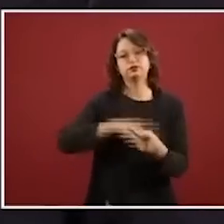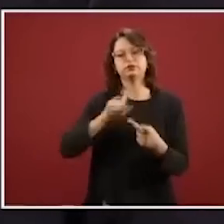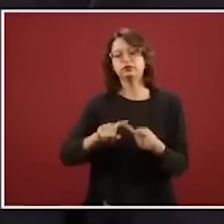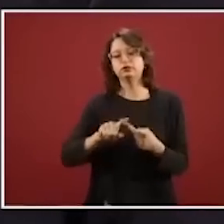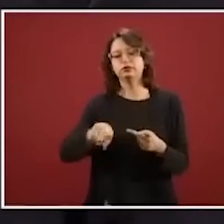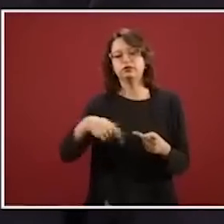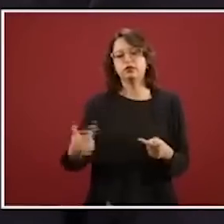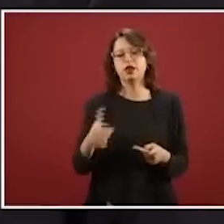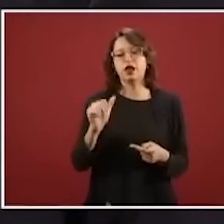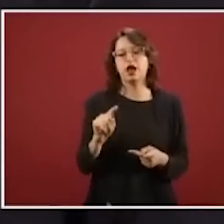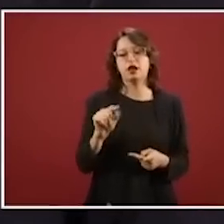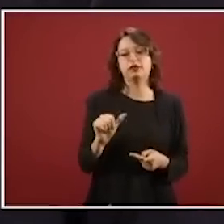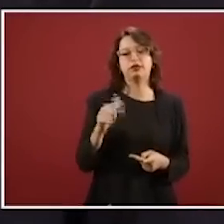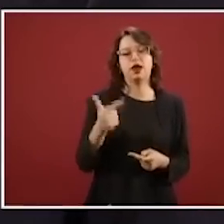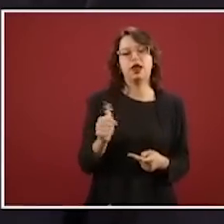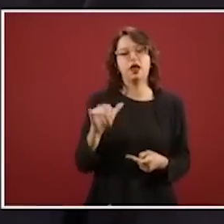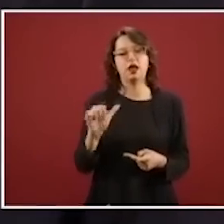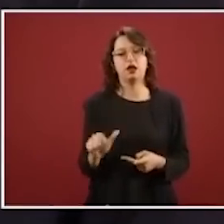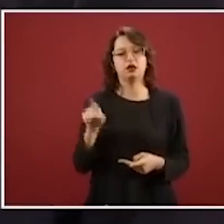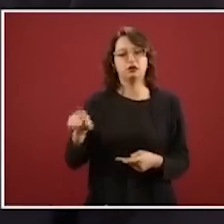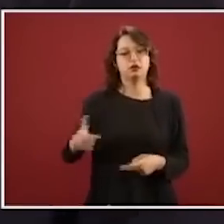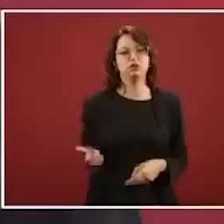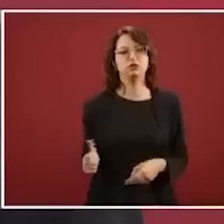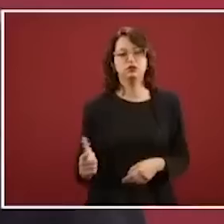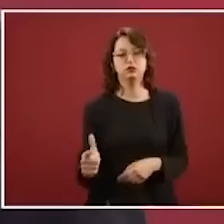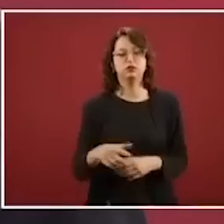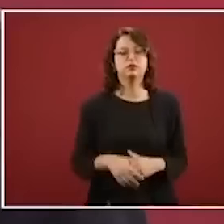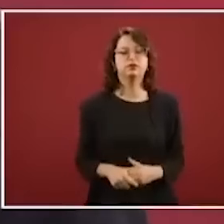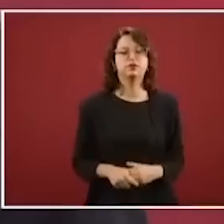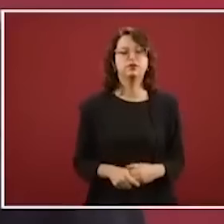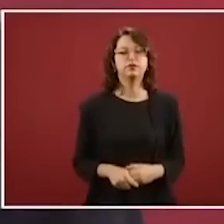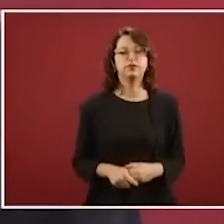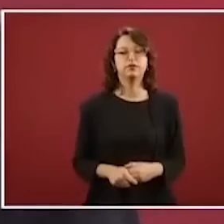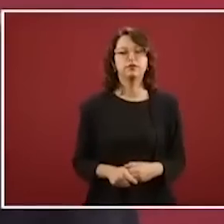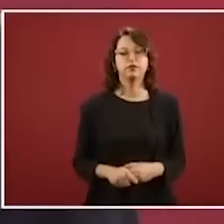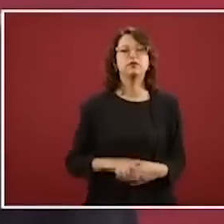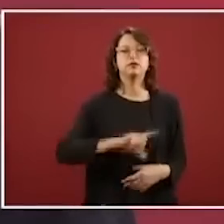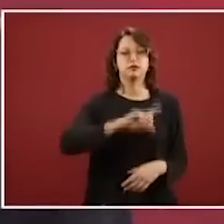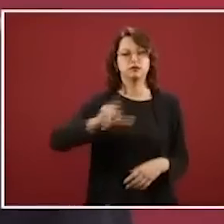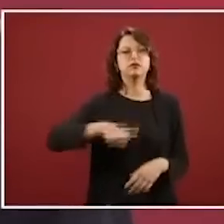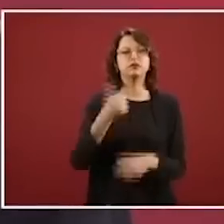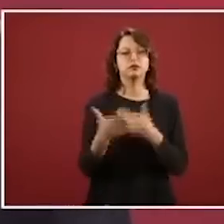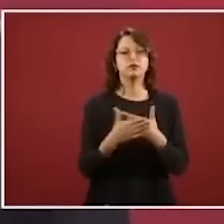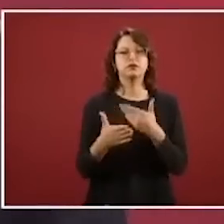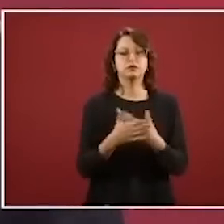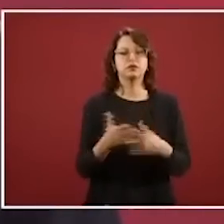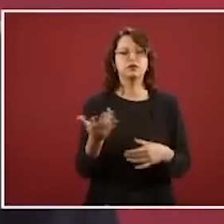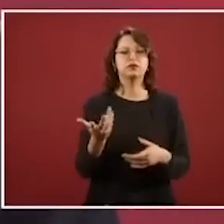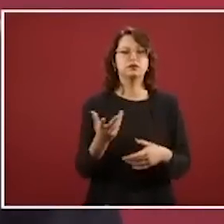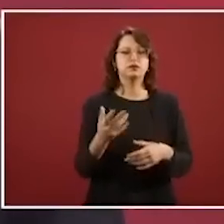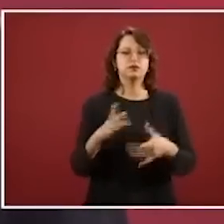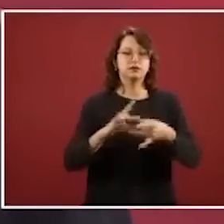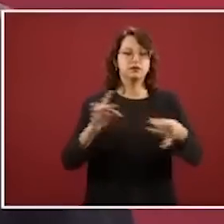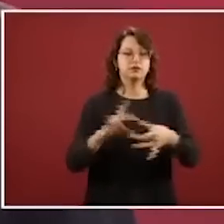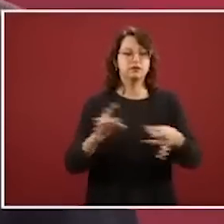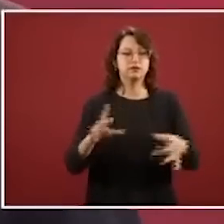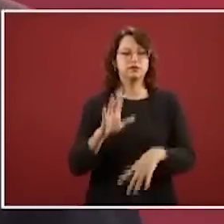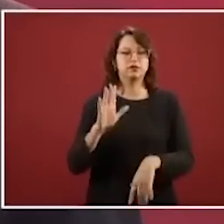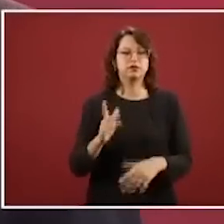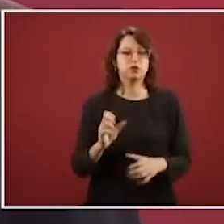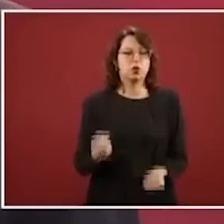de Atarjea en Guanajuato. Se les va a informar sobre los resultados.